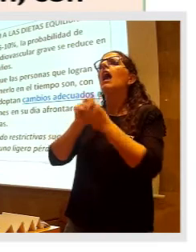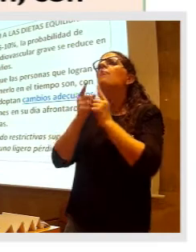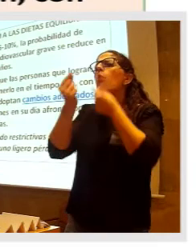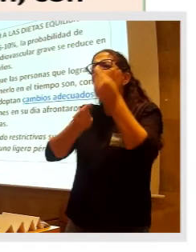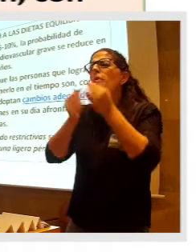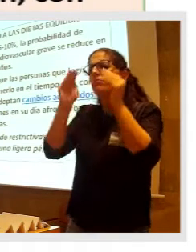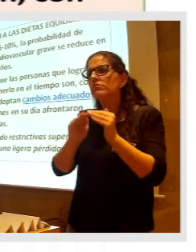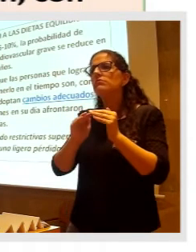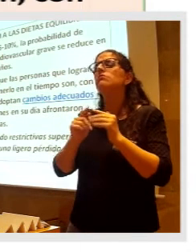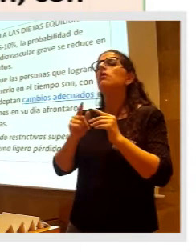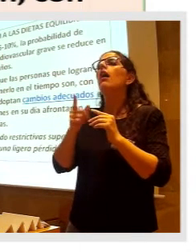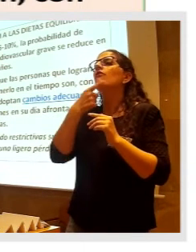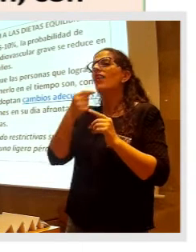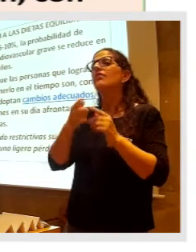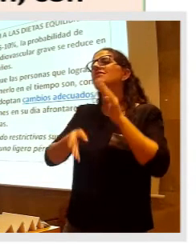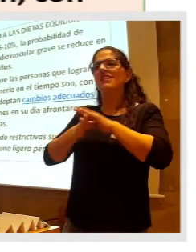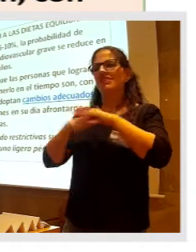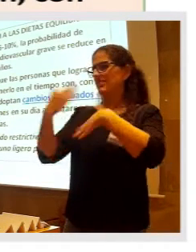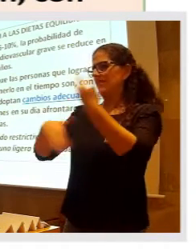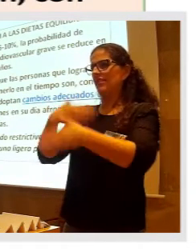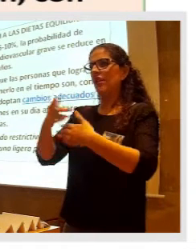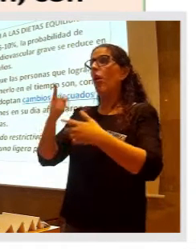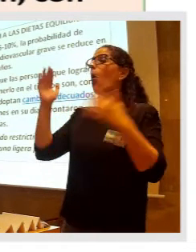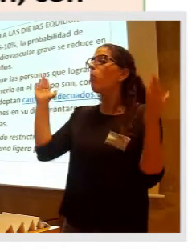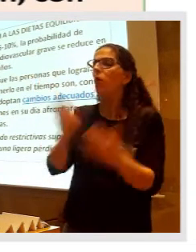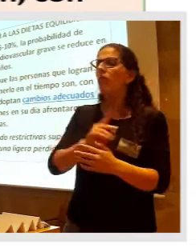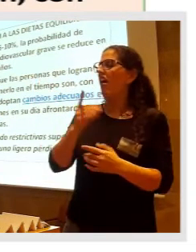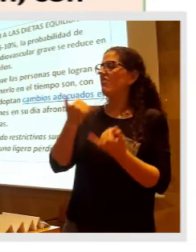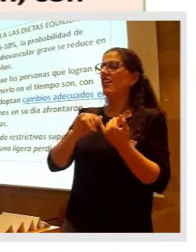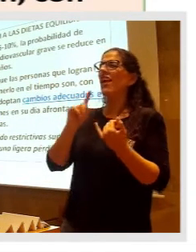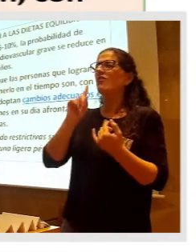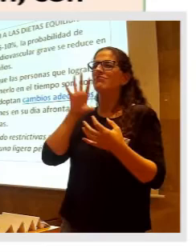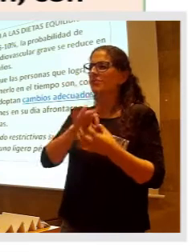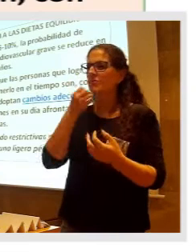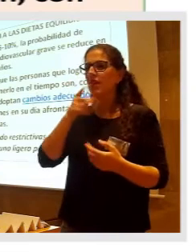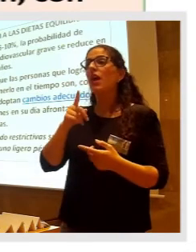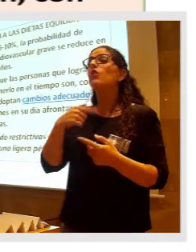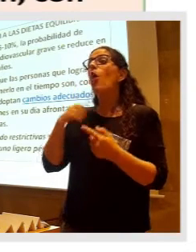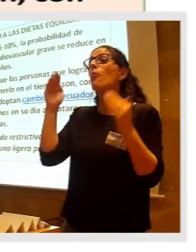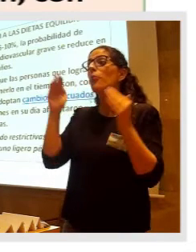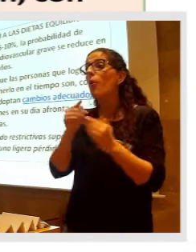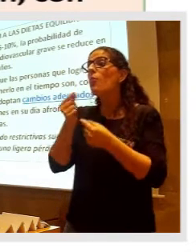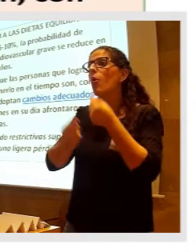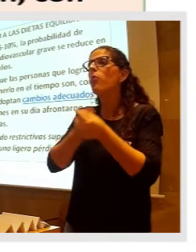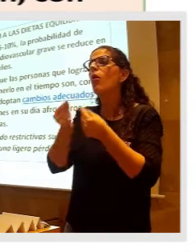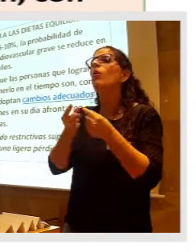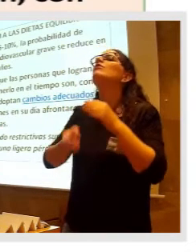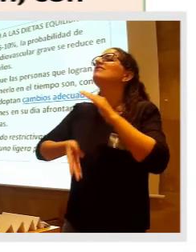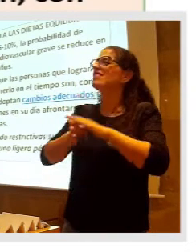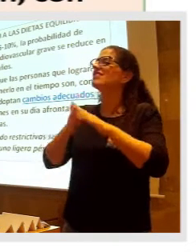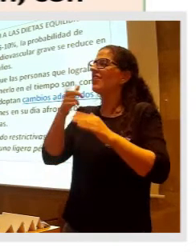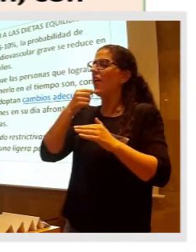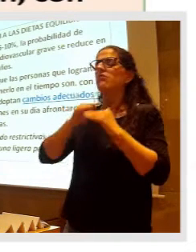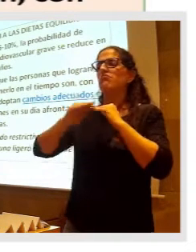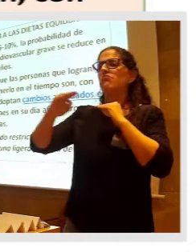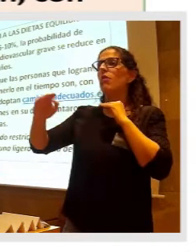vida adecuados en su forma general de comer, de beber y de comportarse. No el que realiza la dieta de un mes de